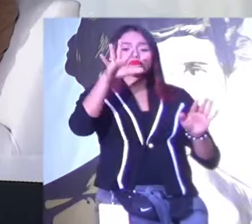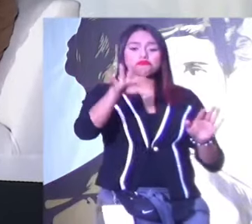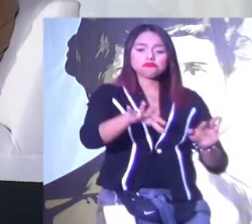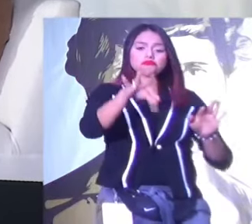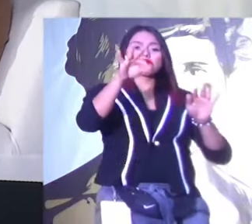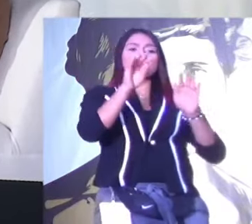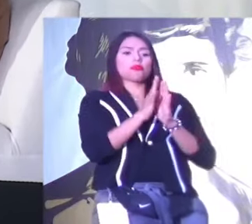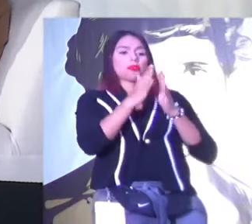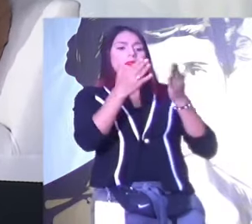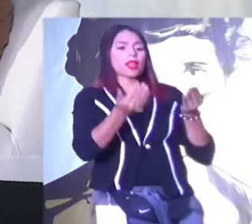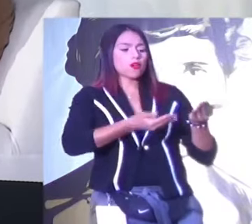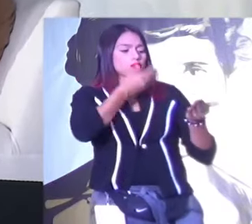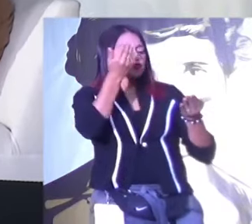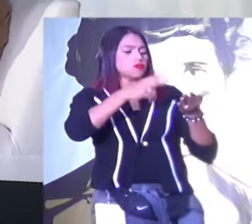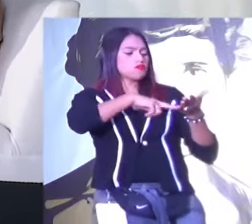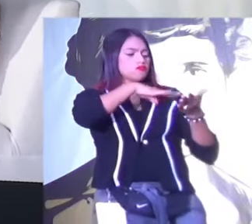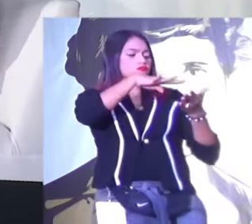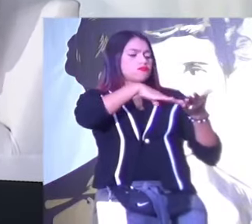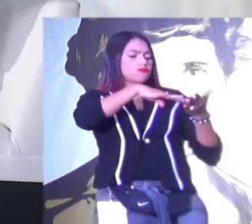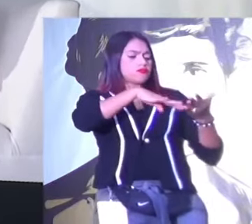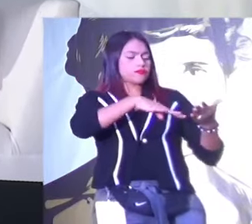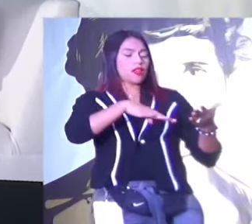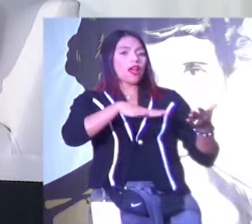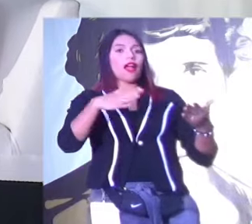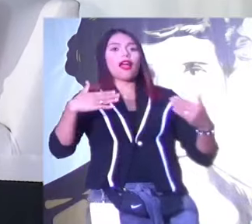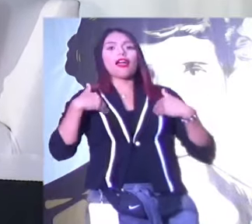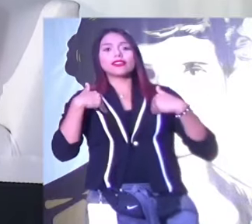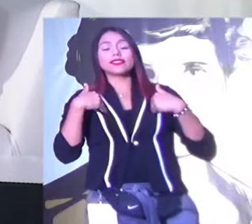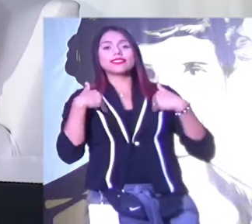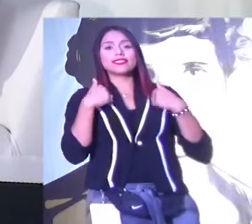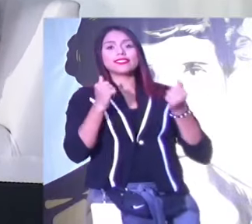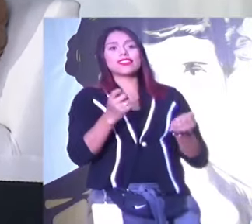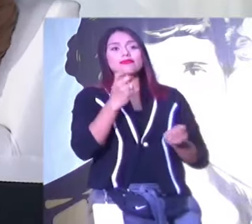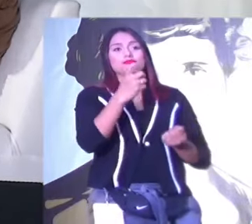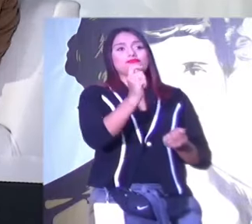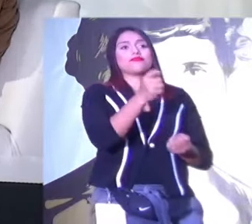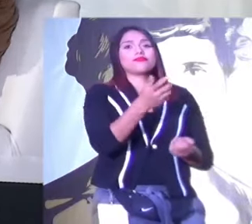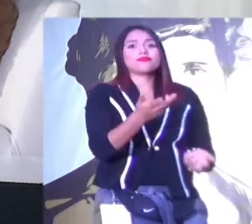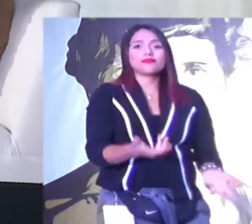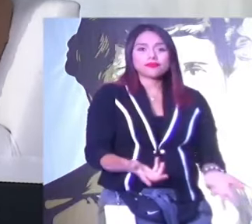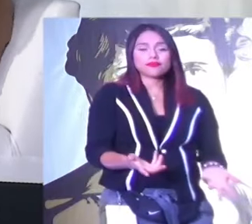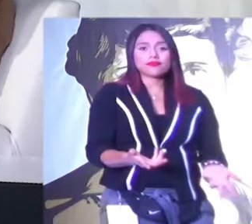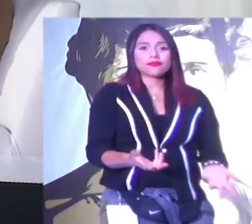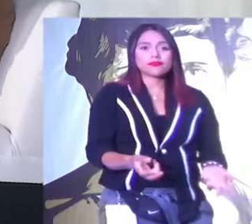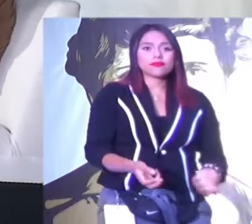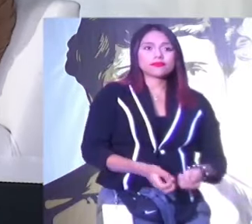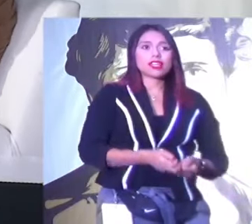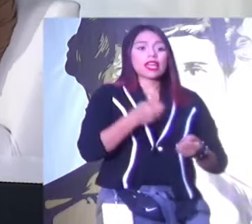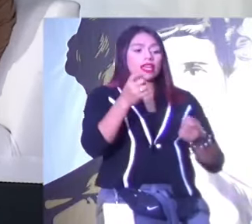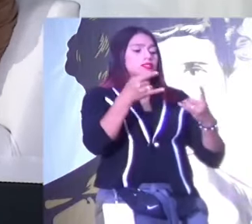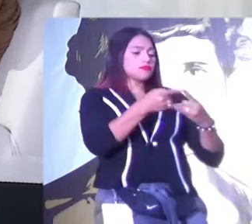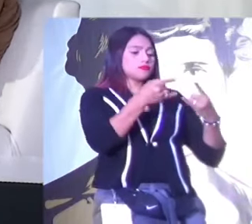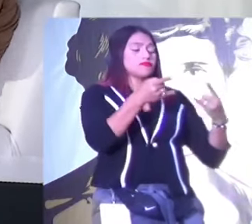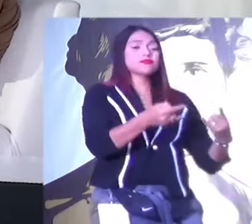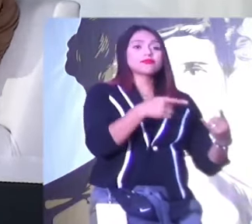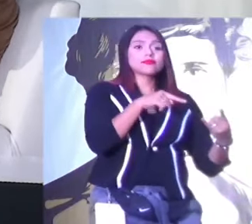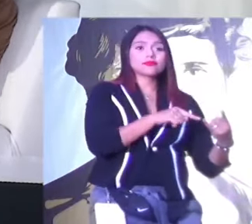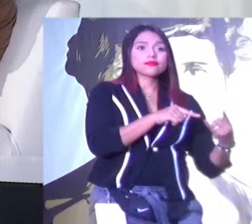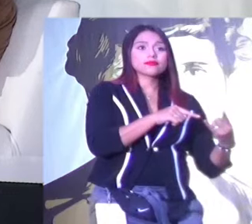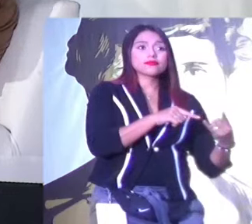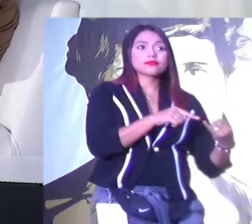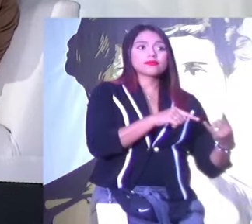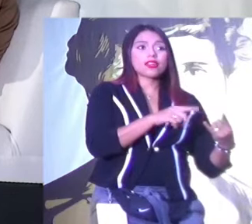a la literatura y entendemos para qué sirve esto, para qué es la literatura, ¿no? Y estos cuentos lo hacen